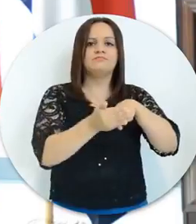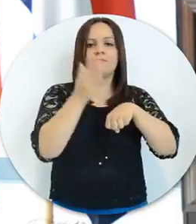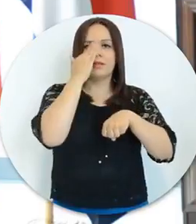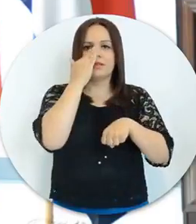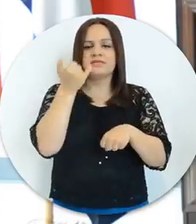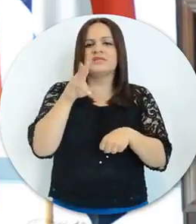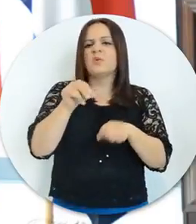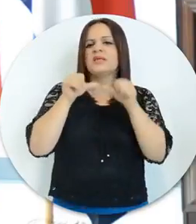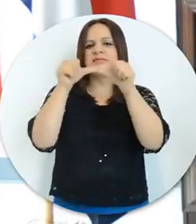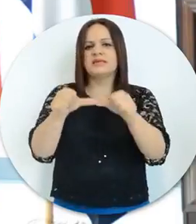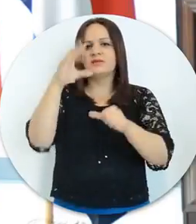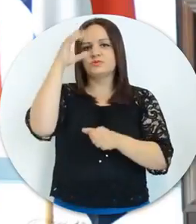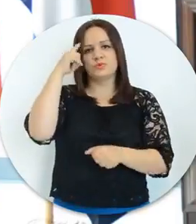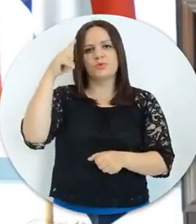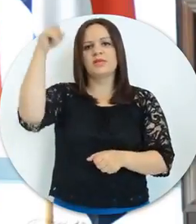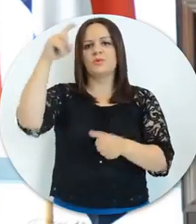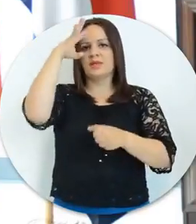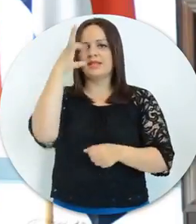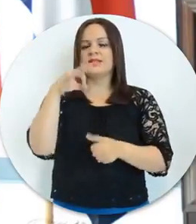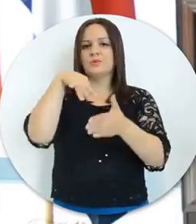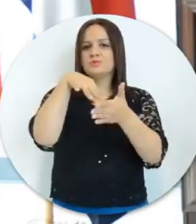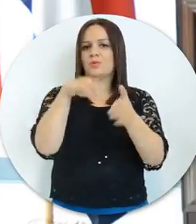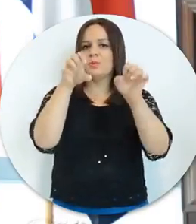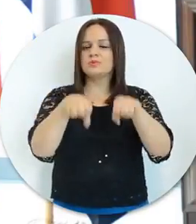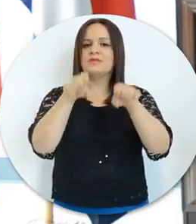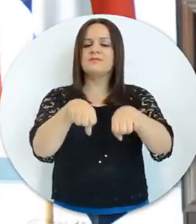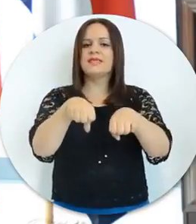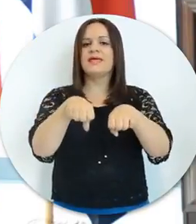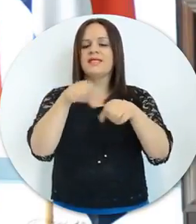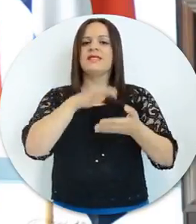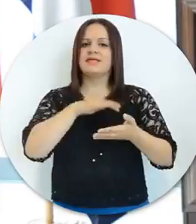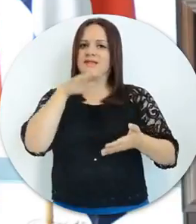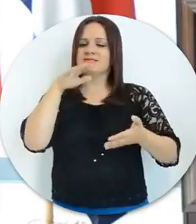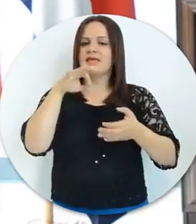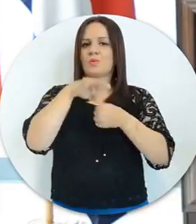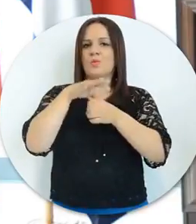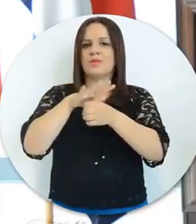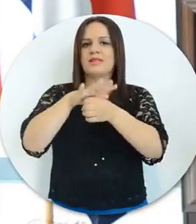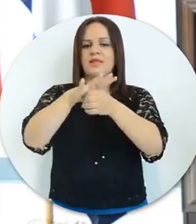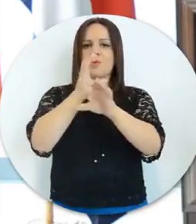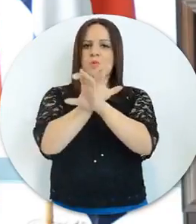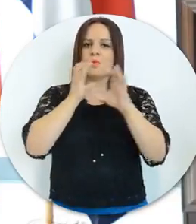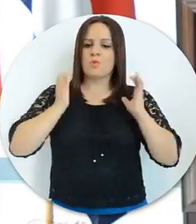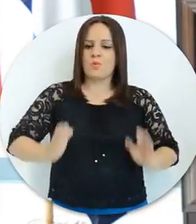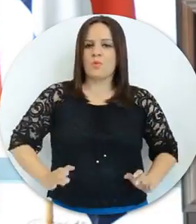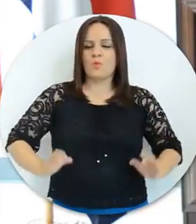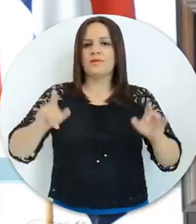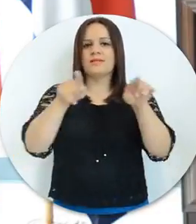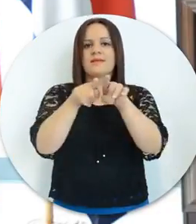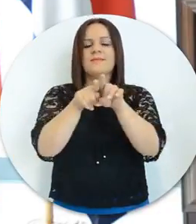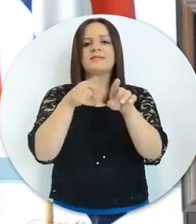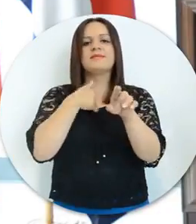sigan soñando, sigan creyendo en el estudio, en la posibilidad de crecer, de cultivarse, de cuidar su cuerpo y de